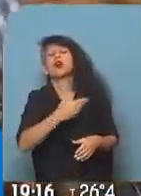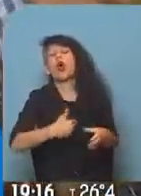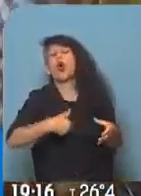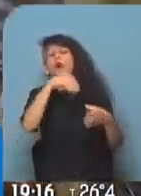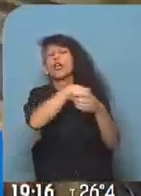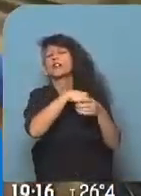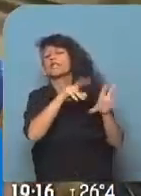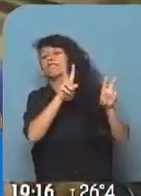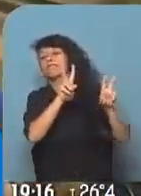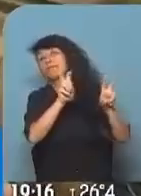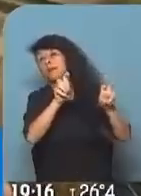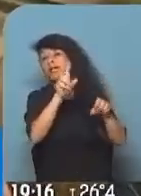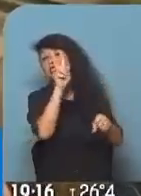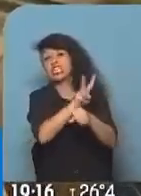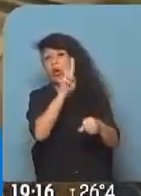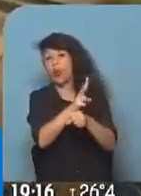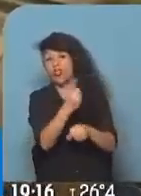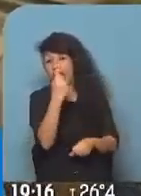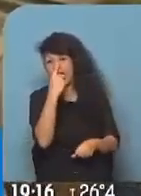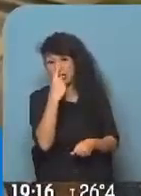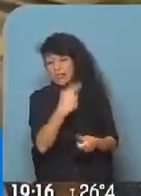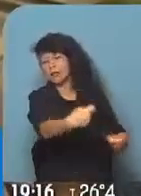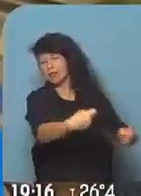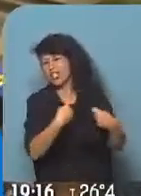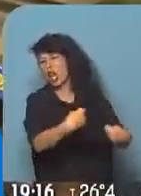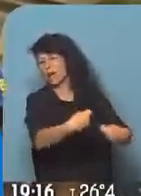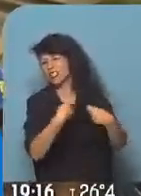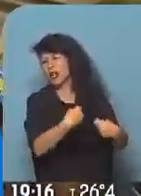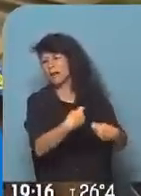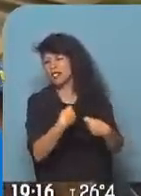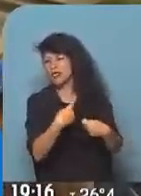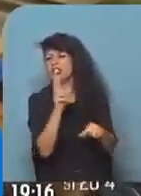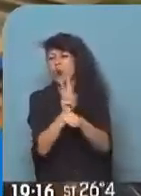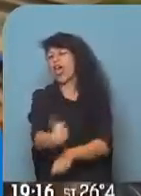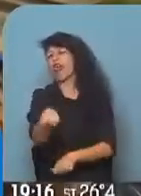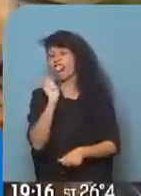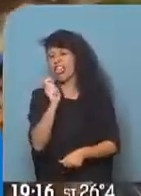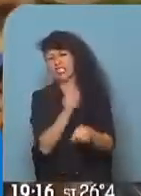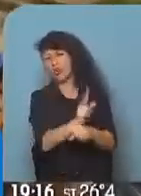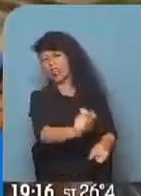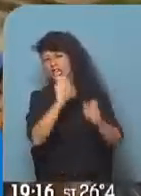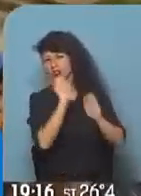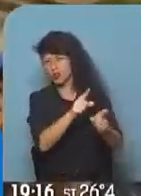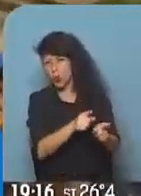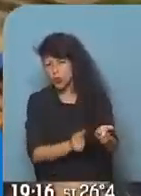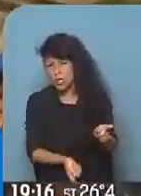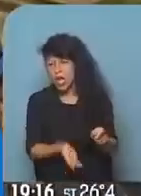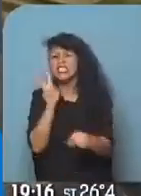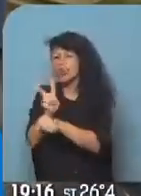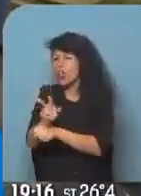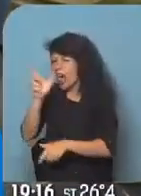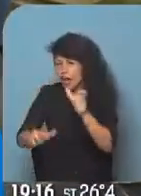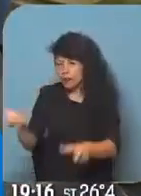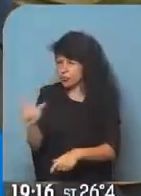entre comillas, de la seguridad. La seguridad de ellos se encargan, pero no la seguridad de la